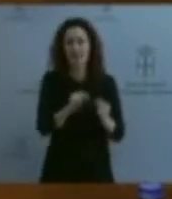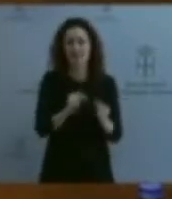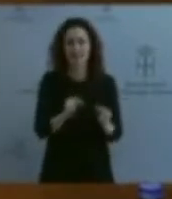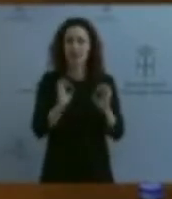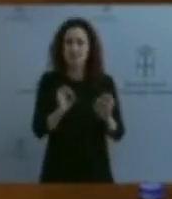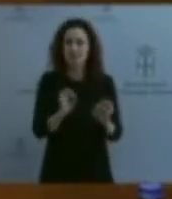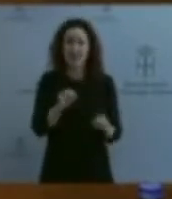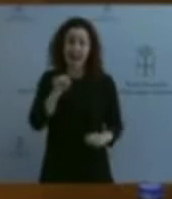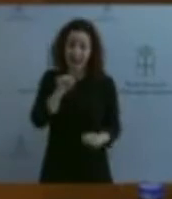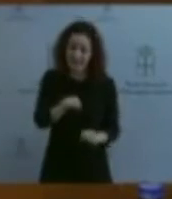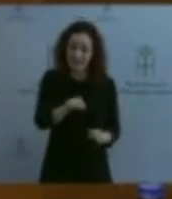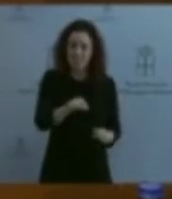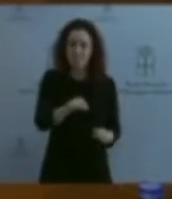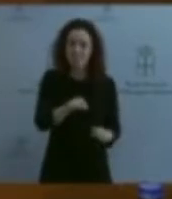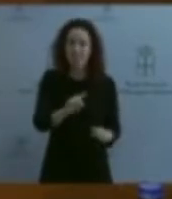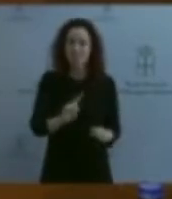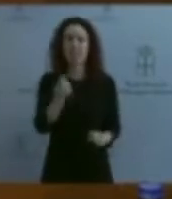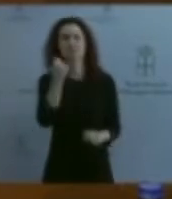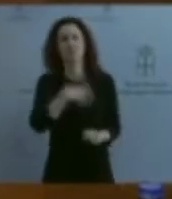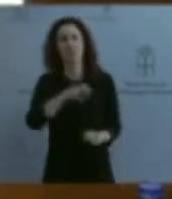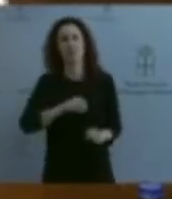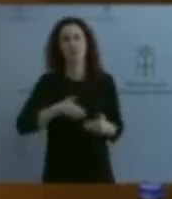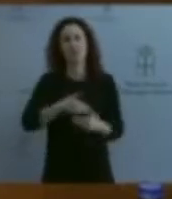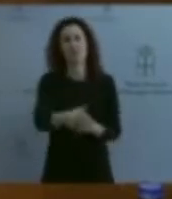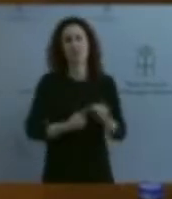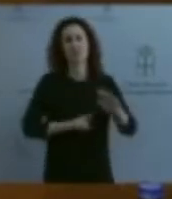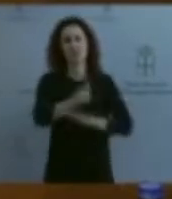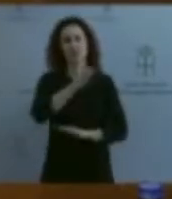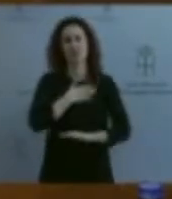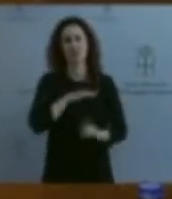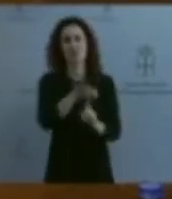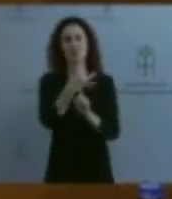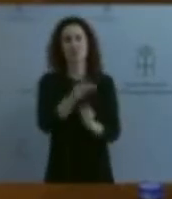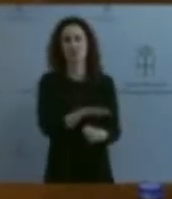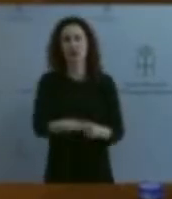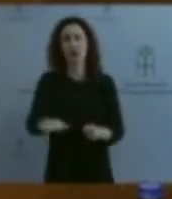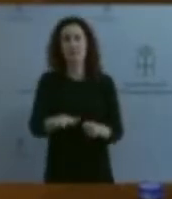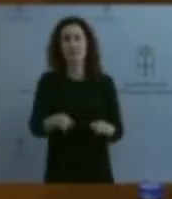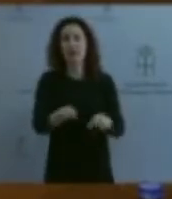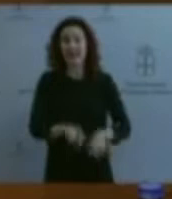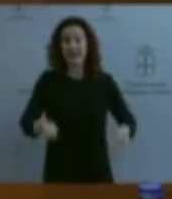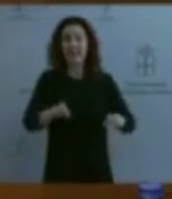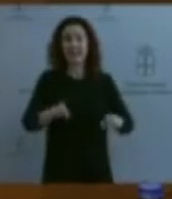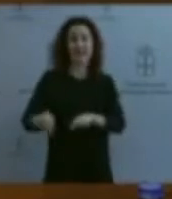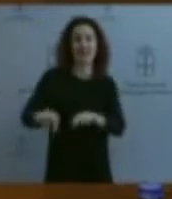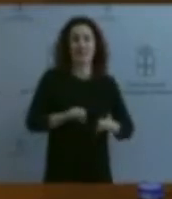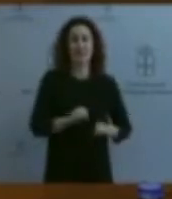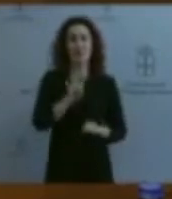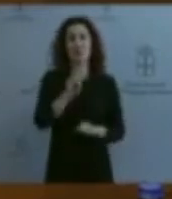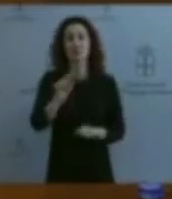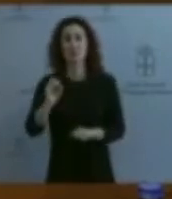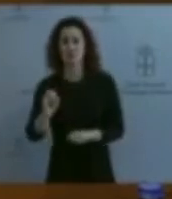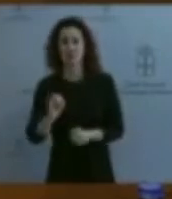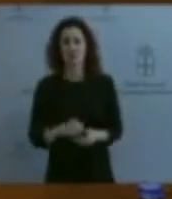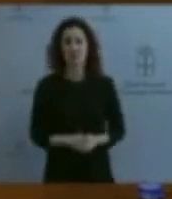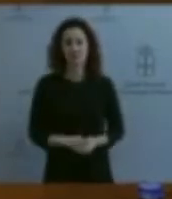futuro desarrollo en un contexto de relocalización industrial 4.0. El Estado no puede limitarse al rol de